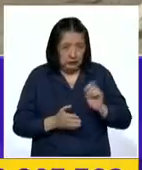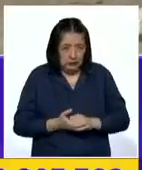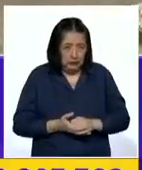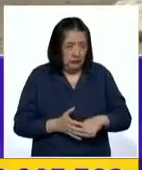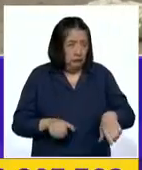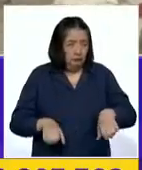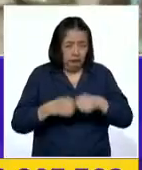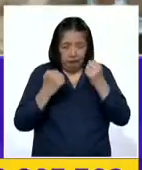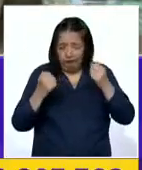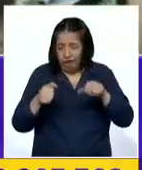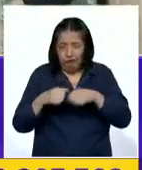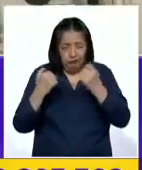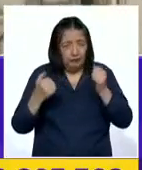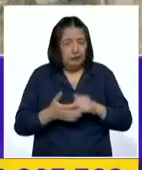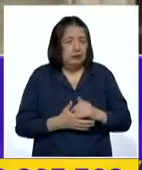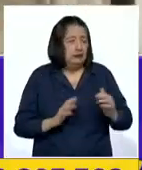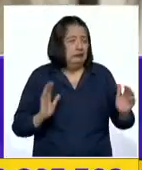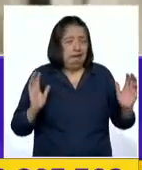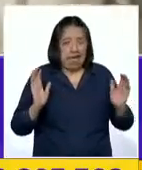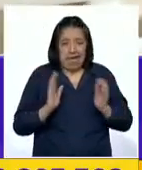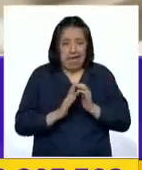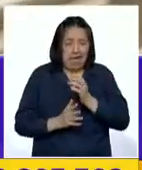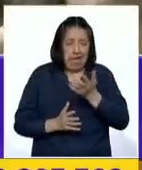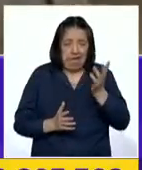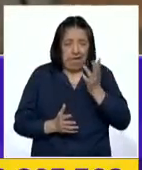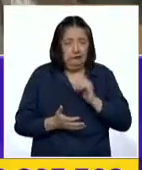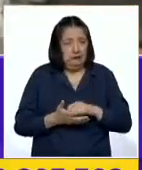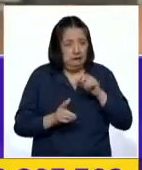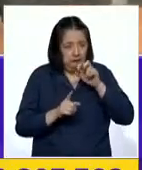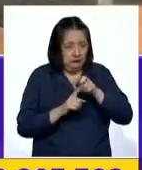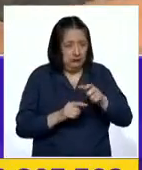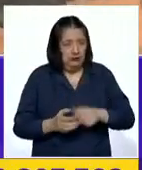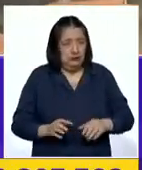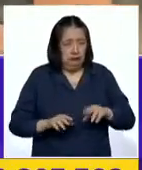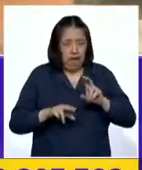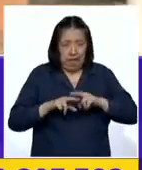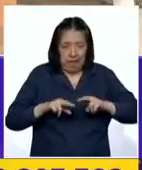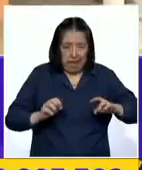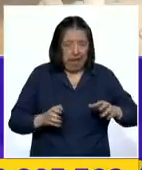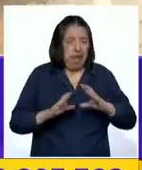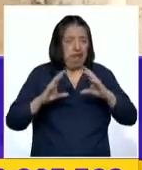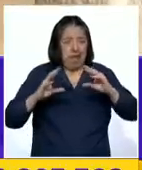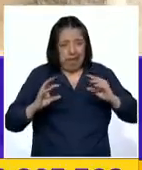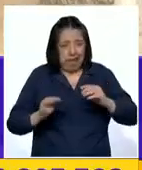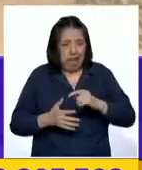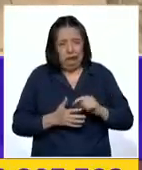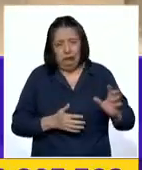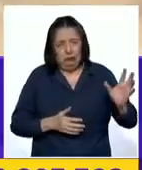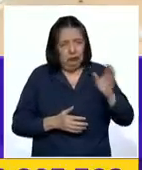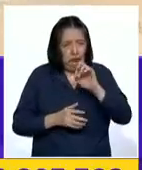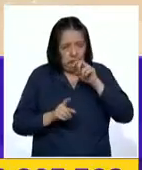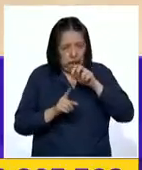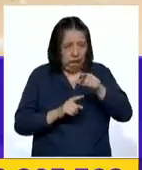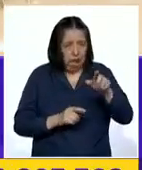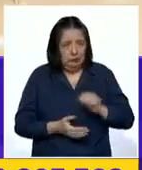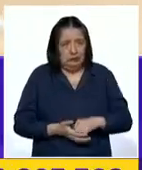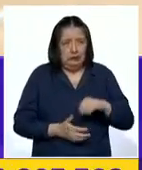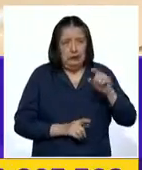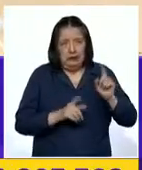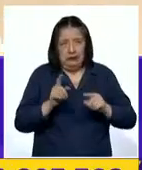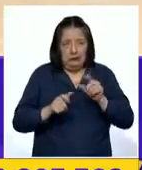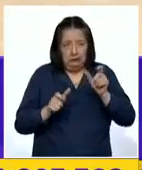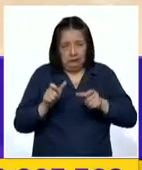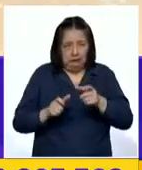completamente devastadas. Casas, hemos visto muebles, hemos visto colchones, todo. Por ello, algunas